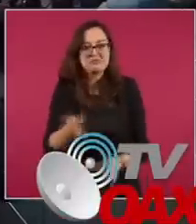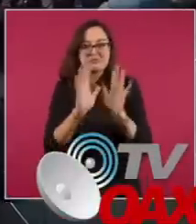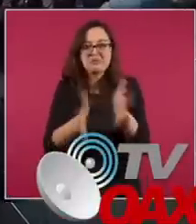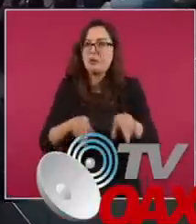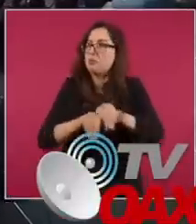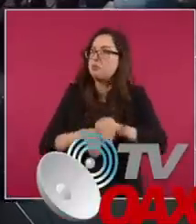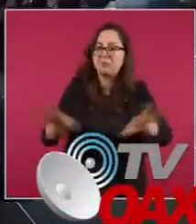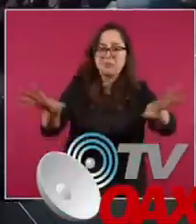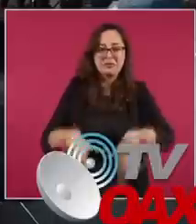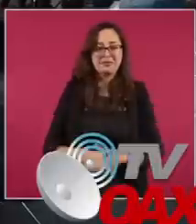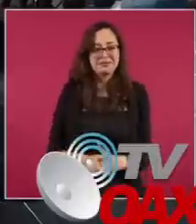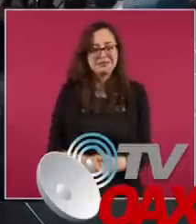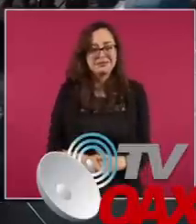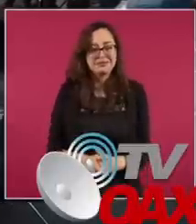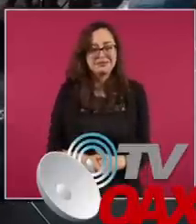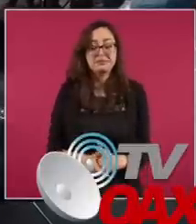está haciendo el análisis